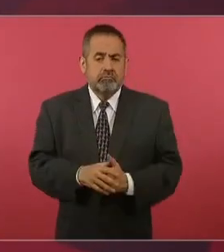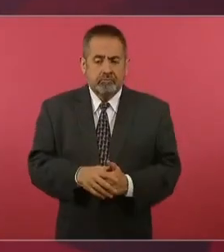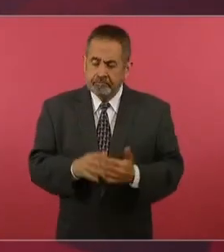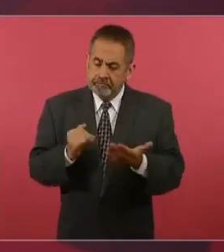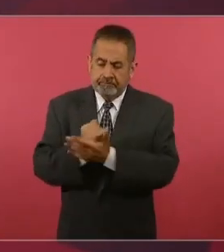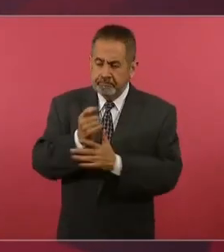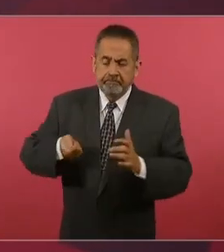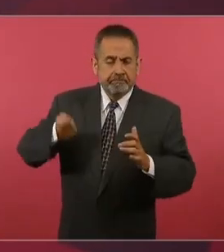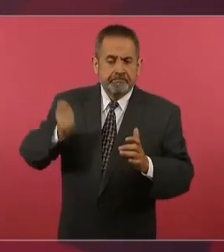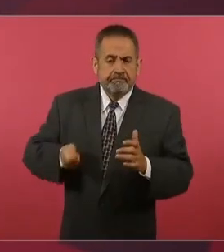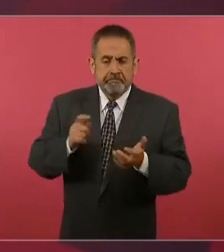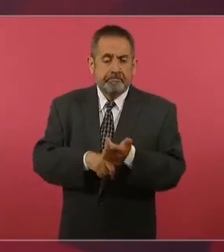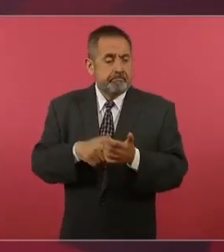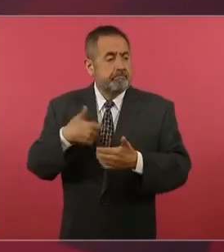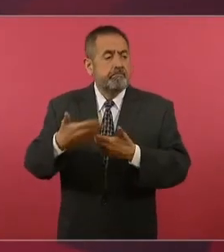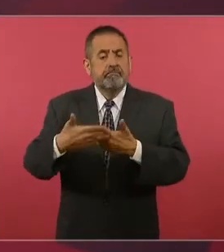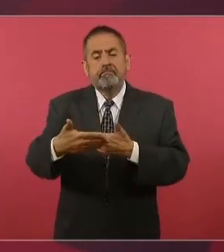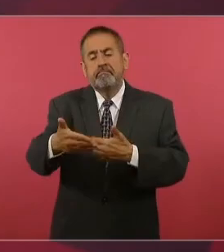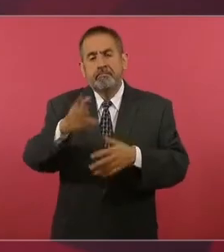definitiva,